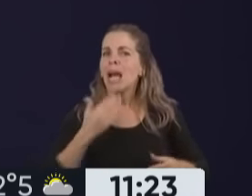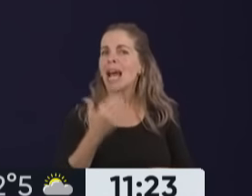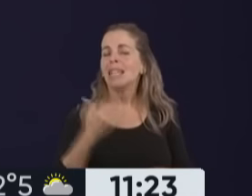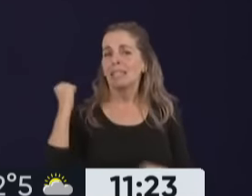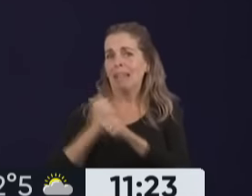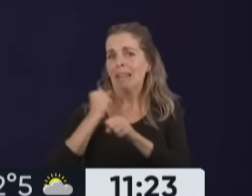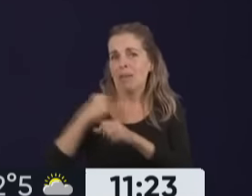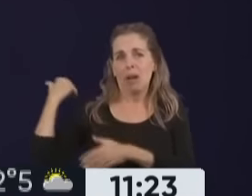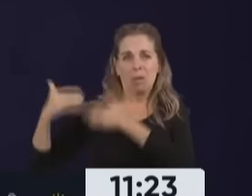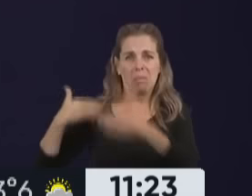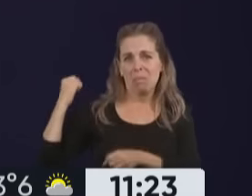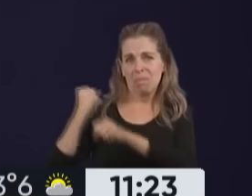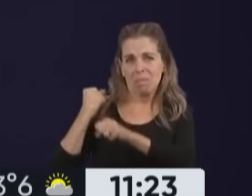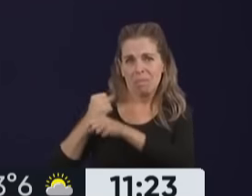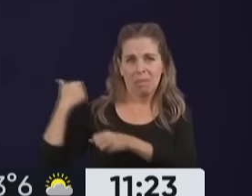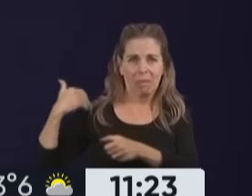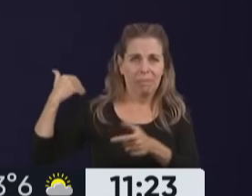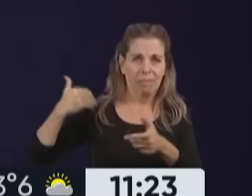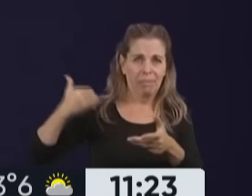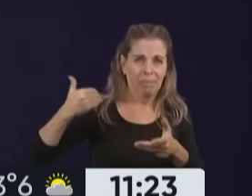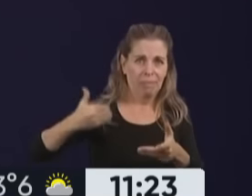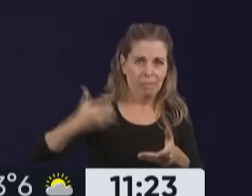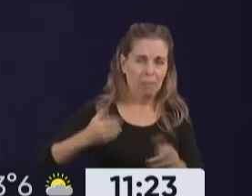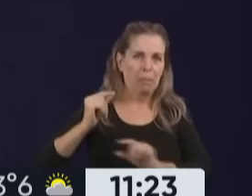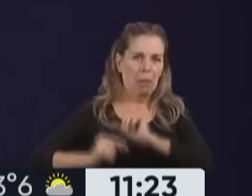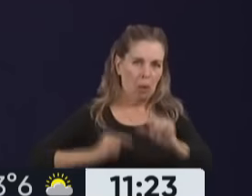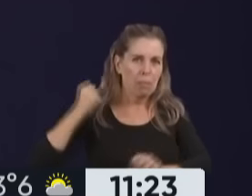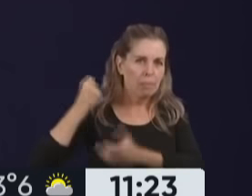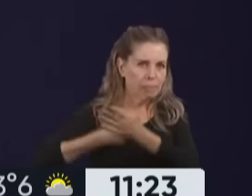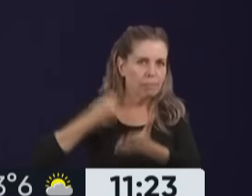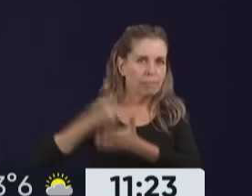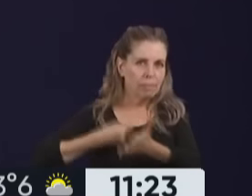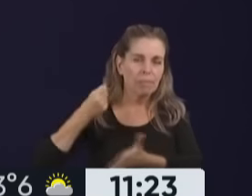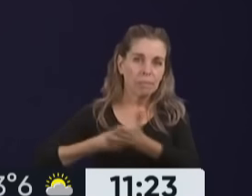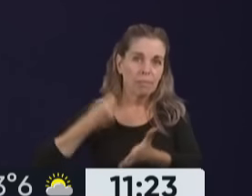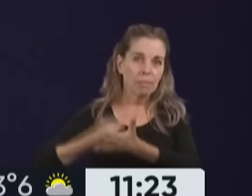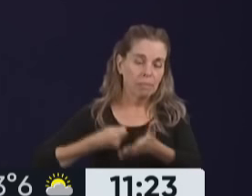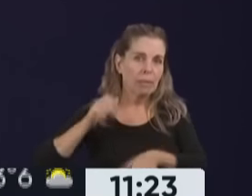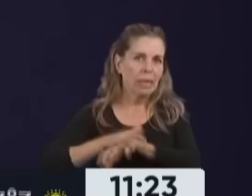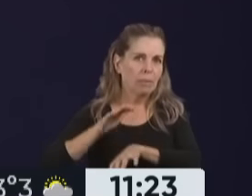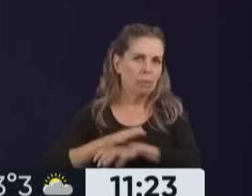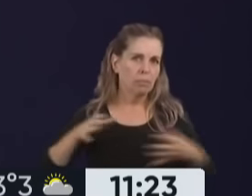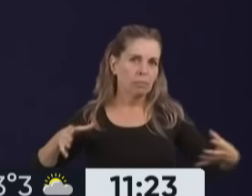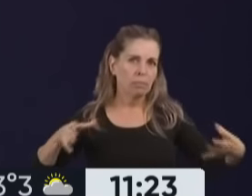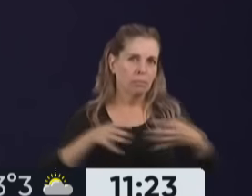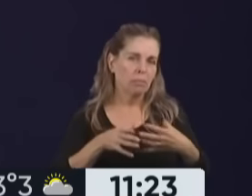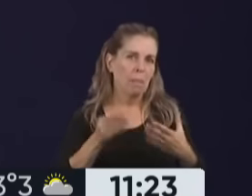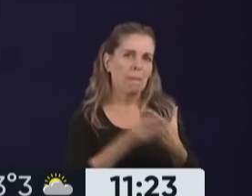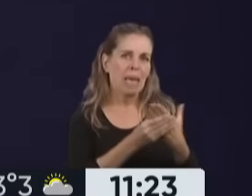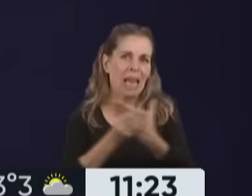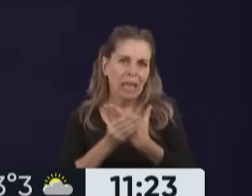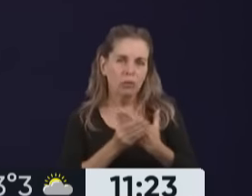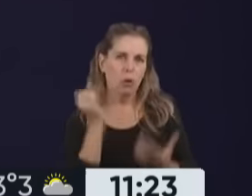haciendo, que es muy laborioso, que está a cargo de un equipo